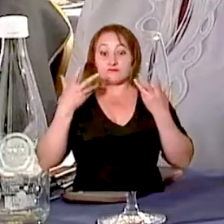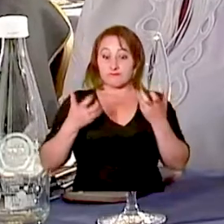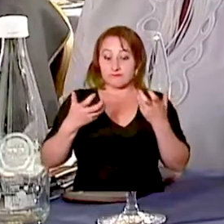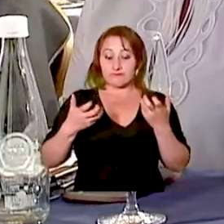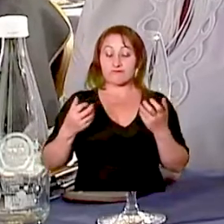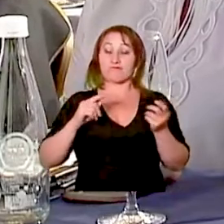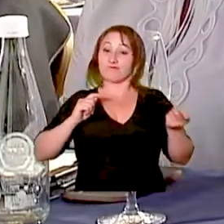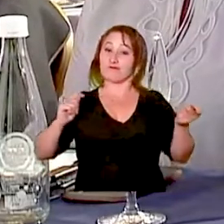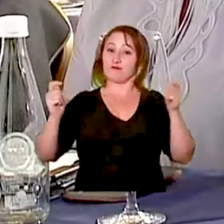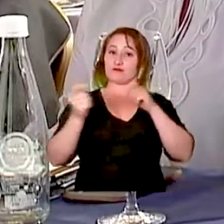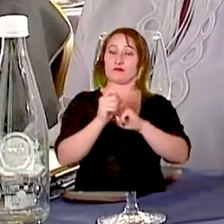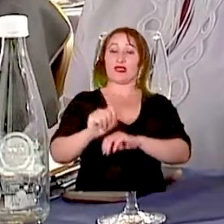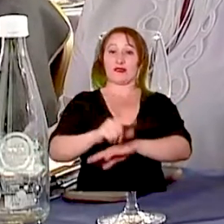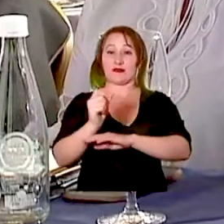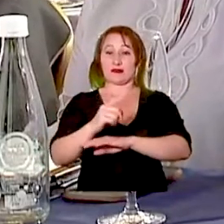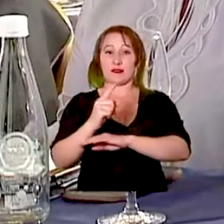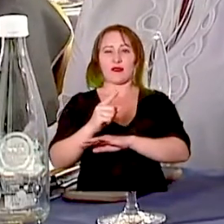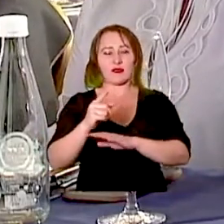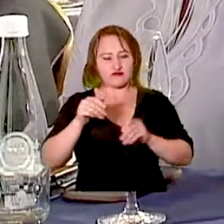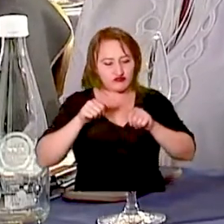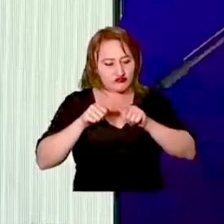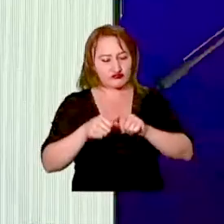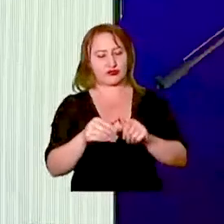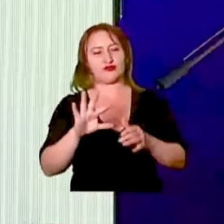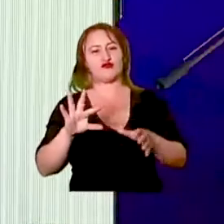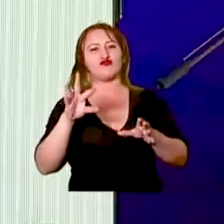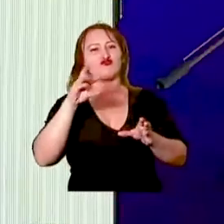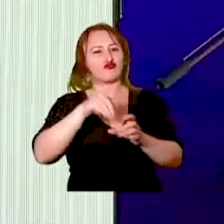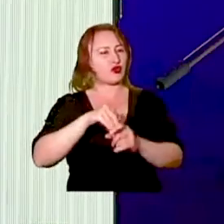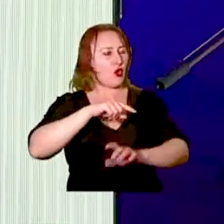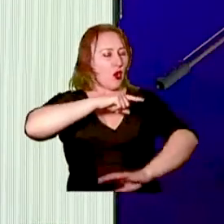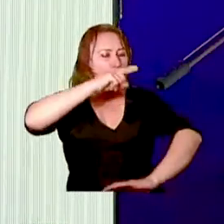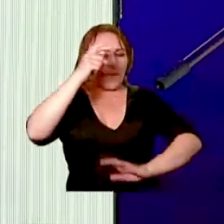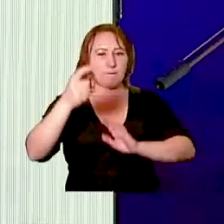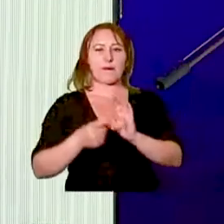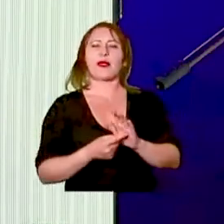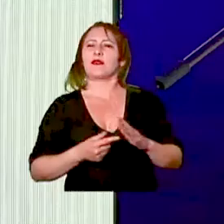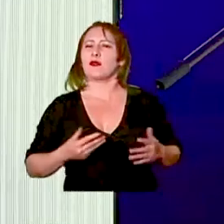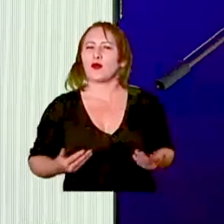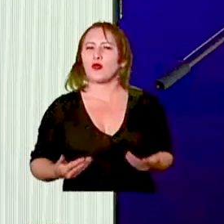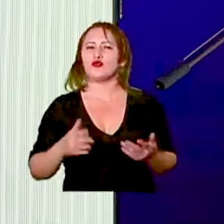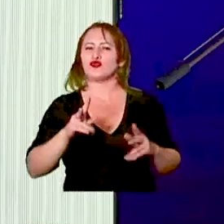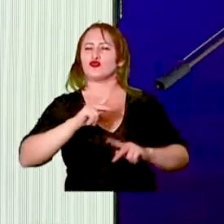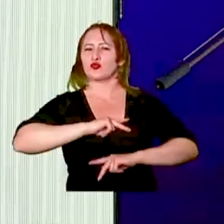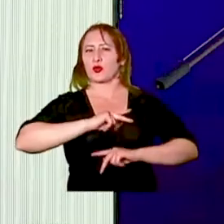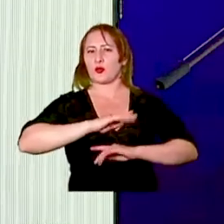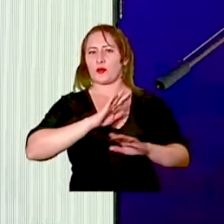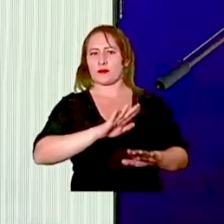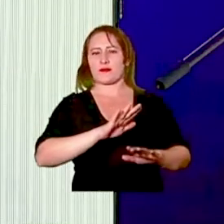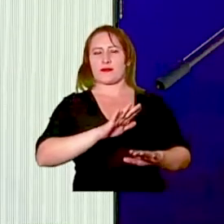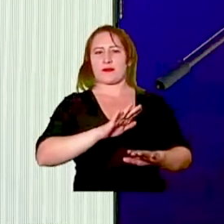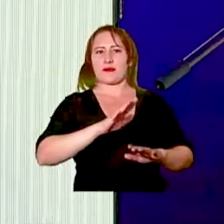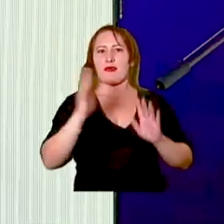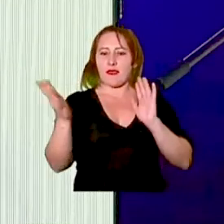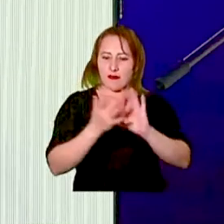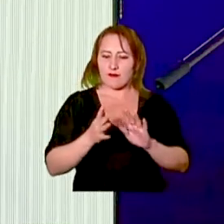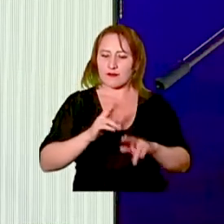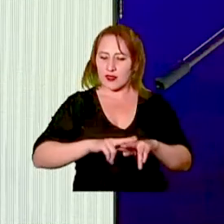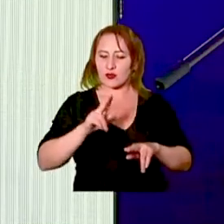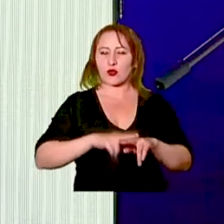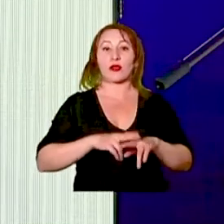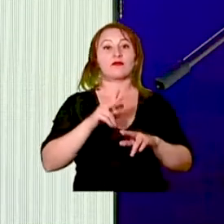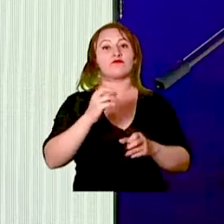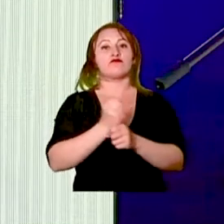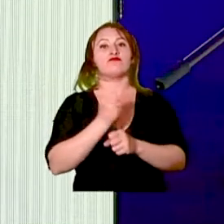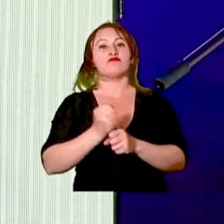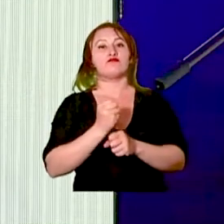aspiramos a que la transformación digital quede incluida completamente como parte propia, inherente, connatural